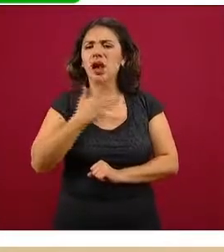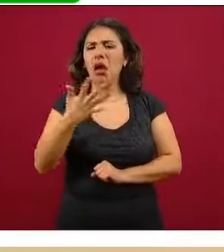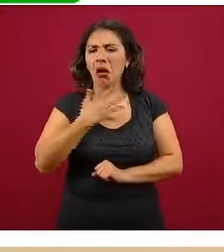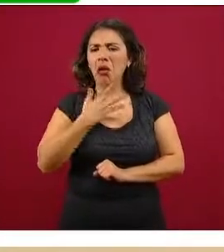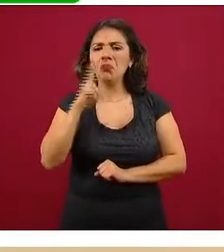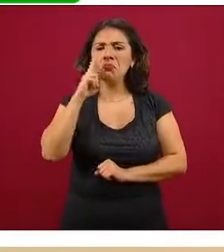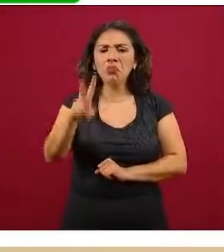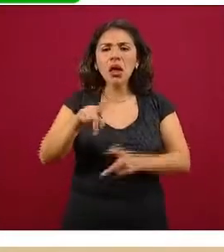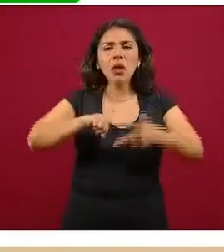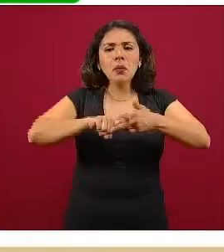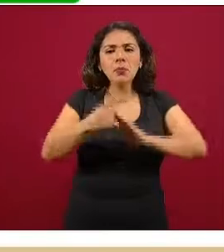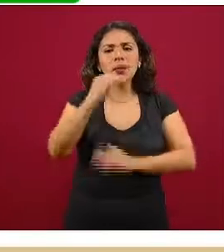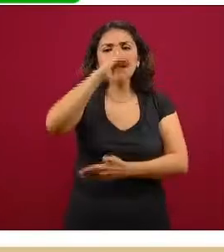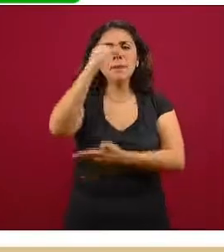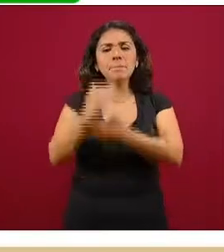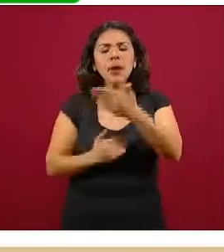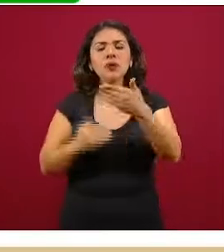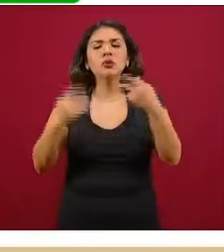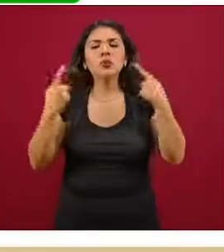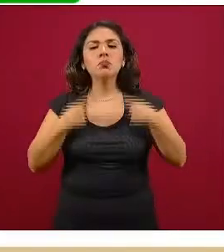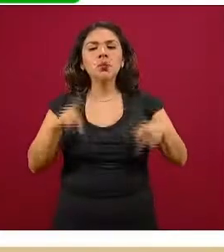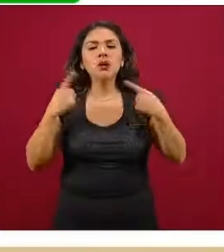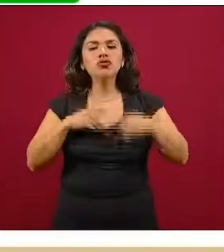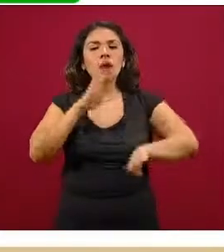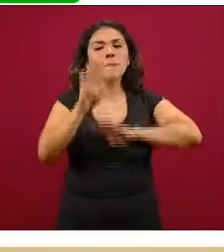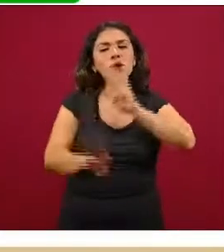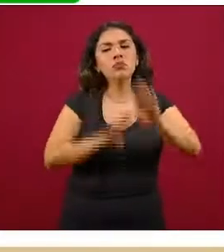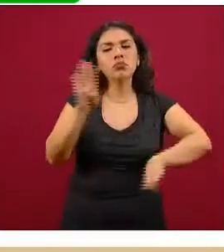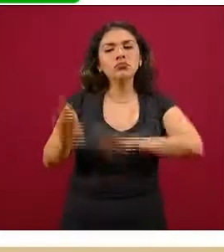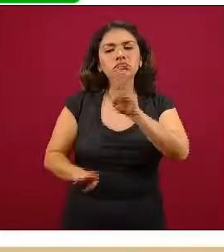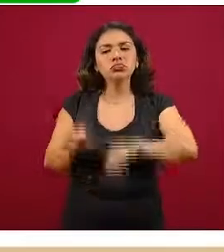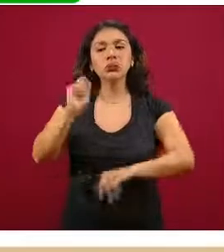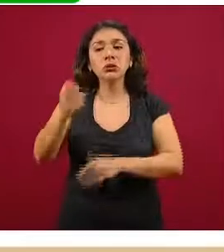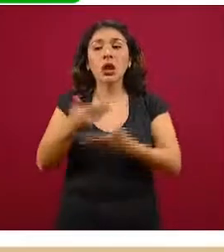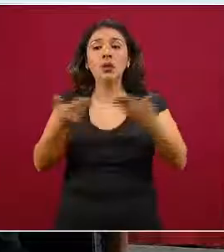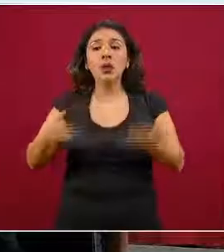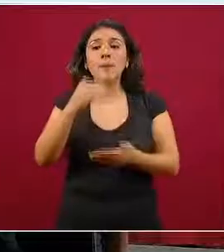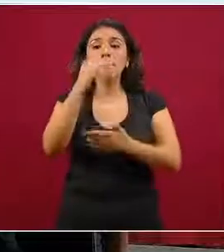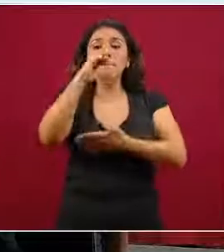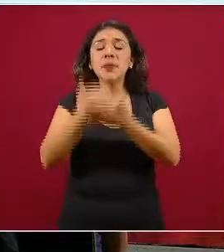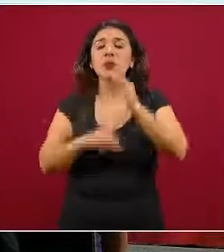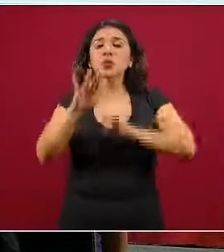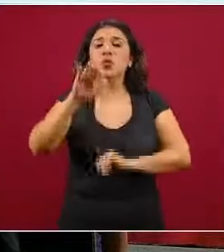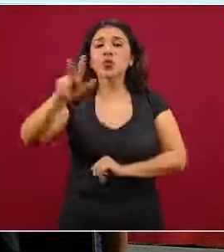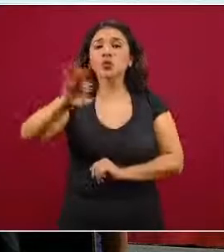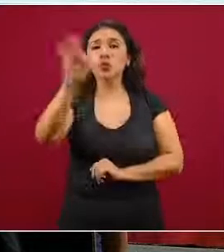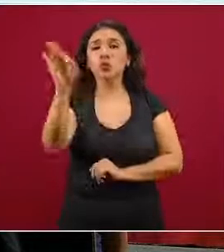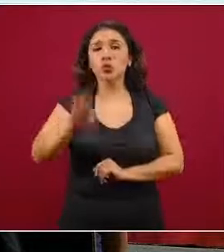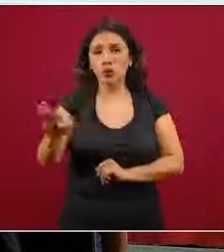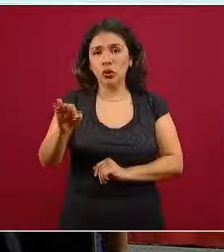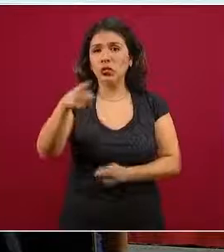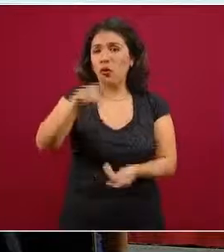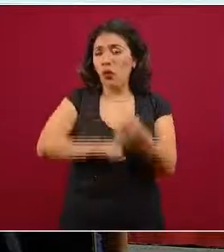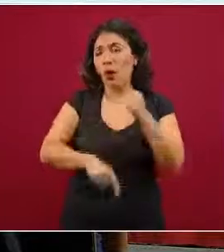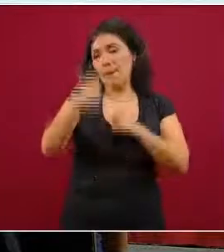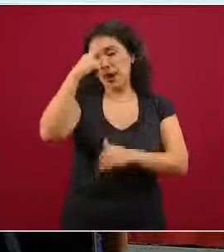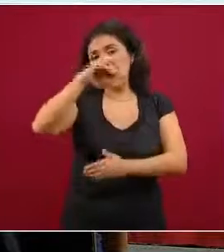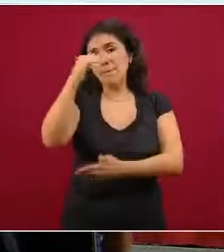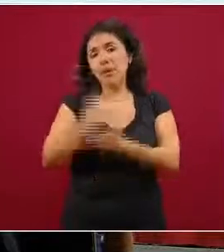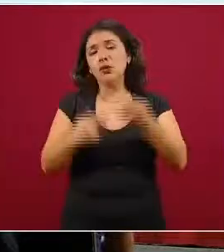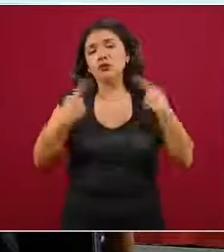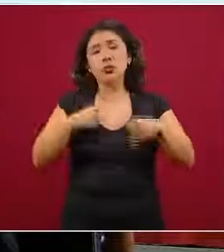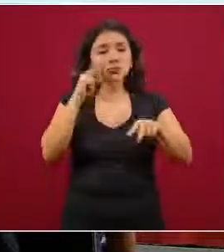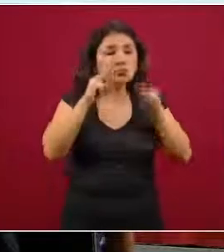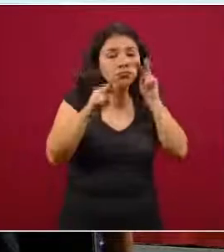tendencia descendente en la presentación de las defunciones, siendo de menos 58% la disminución observada en